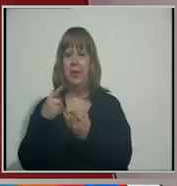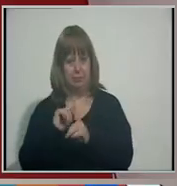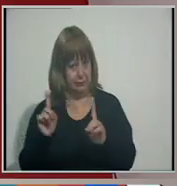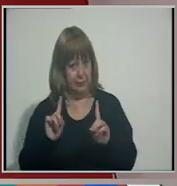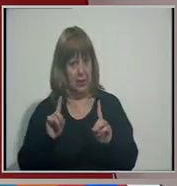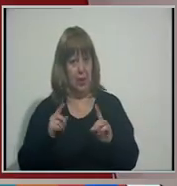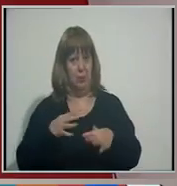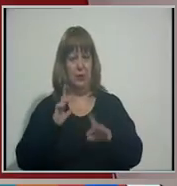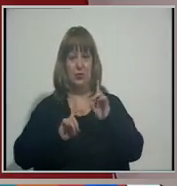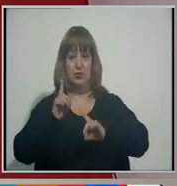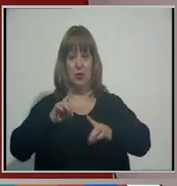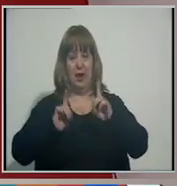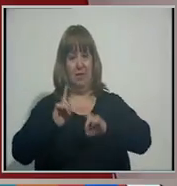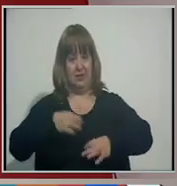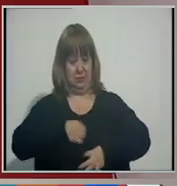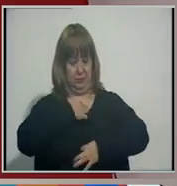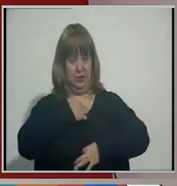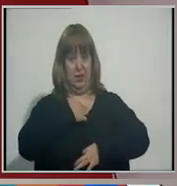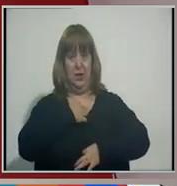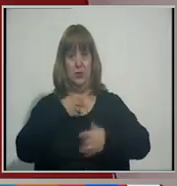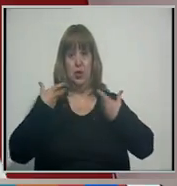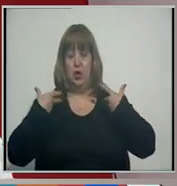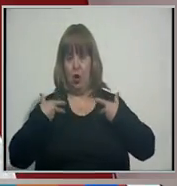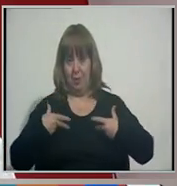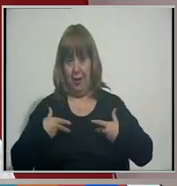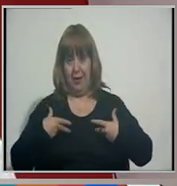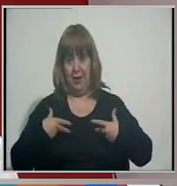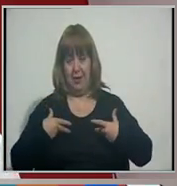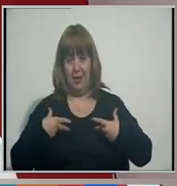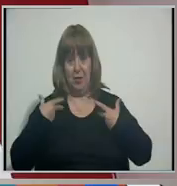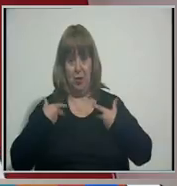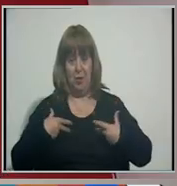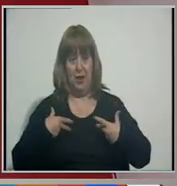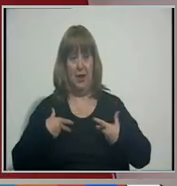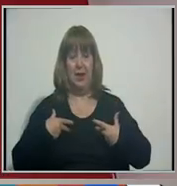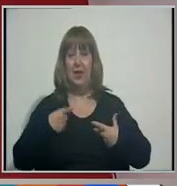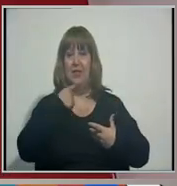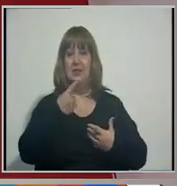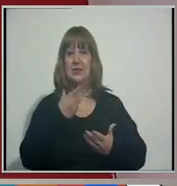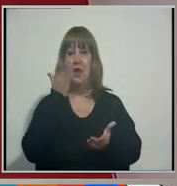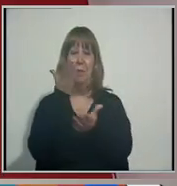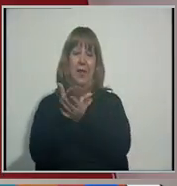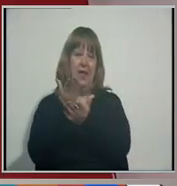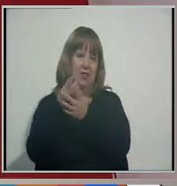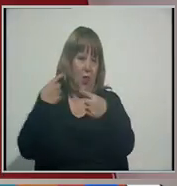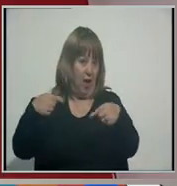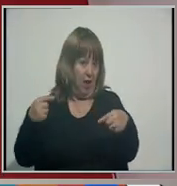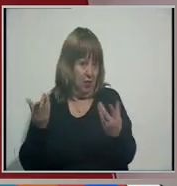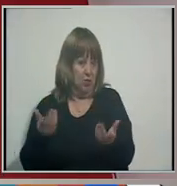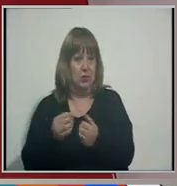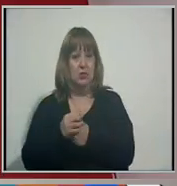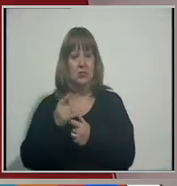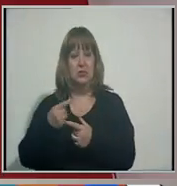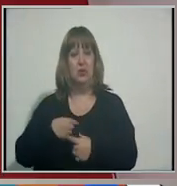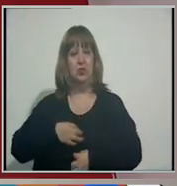traje, muchas veces el traje. Porque digo, si me visto normal, como estoy ahí en el video, van a decir, este tipo está pidiendo algo. Uh-huh. Entonces, al principio